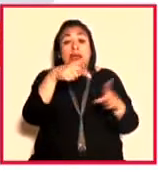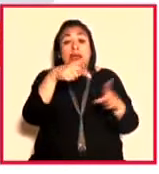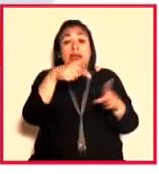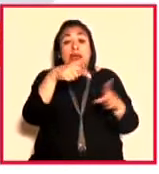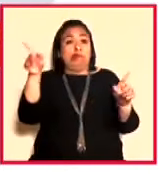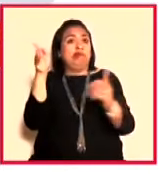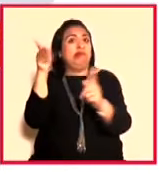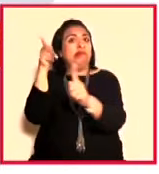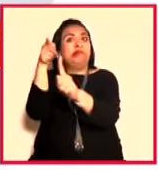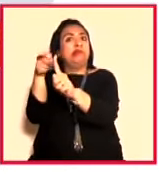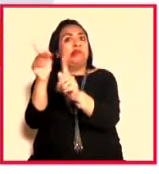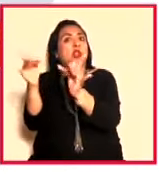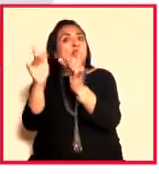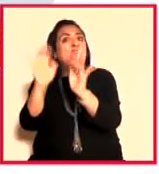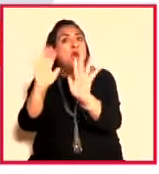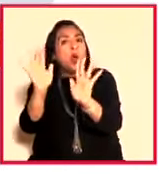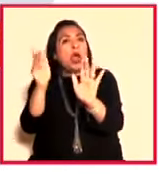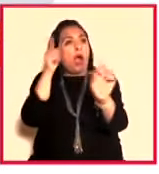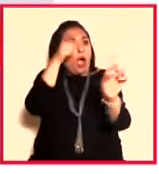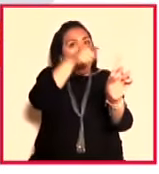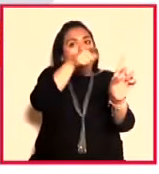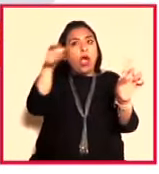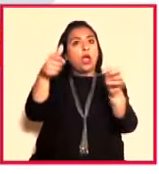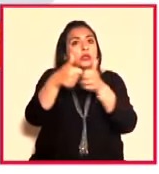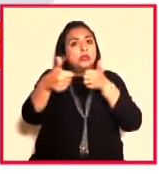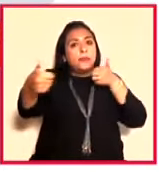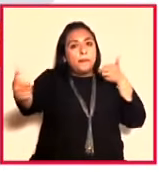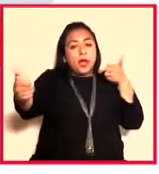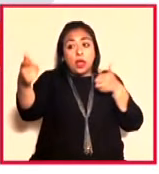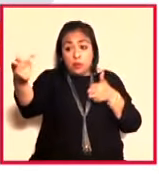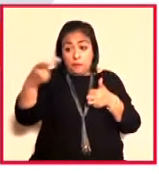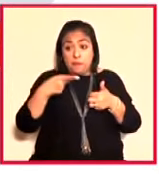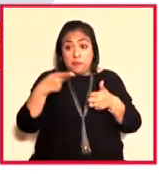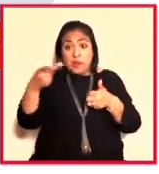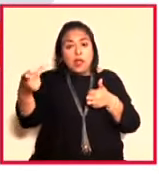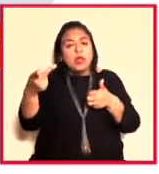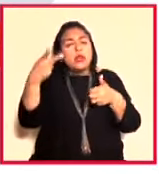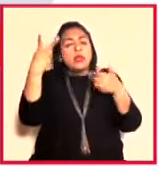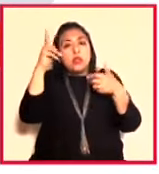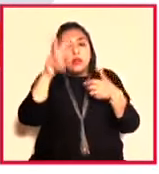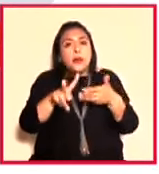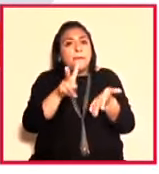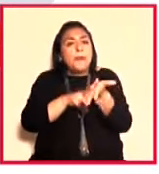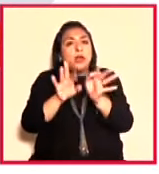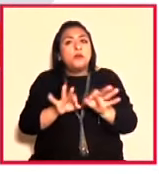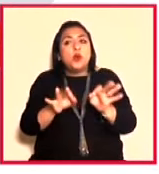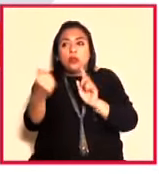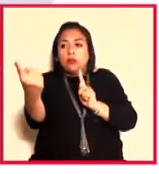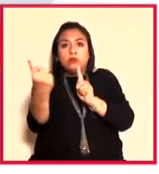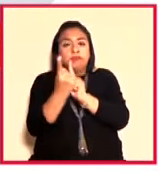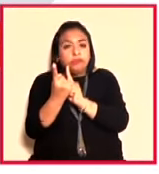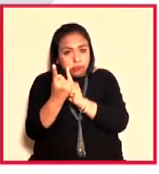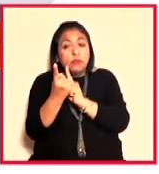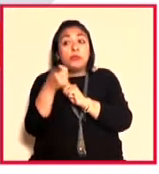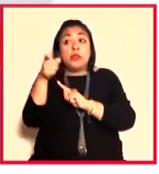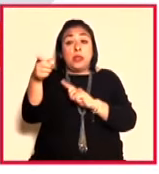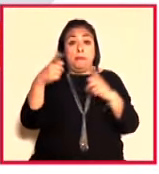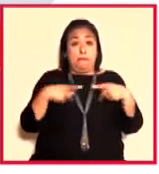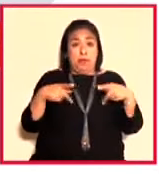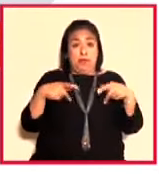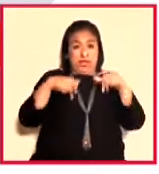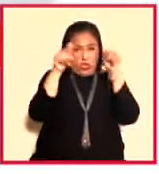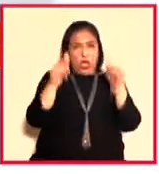El público y el artista se perdían lo más valioso, que era el encuentro ¿no? Para el artista, poder hablar